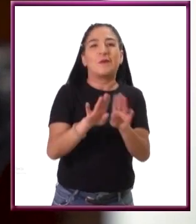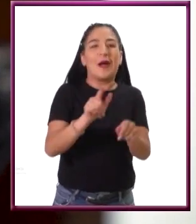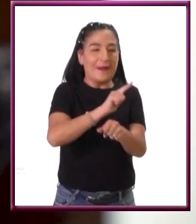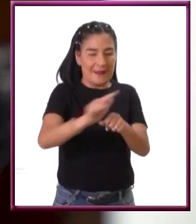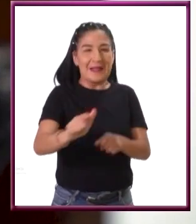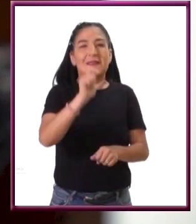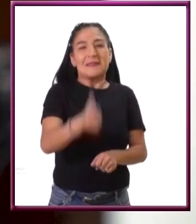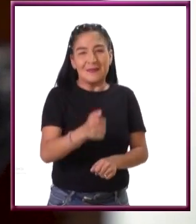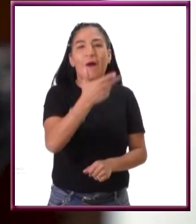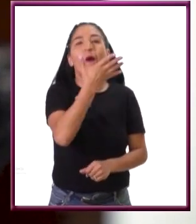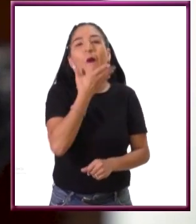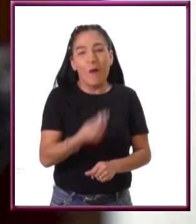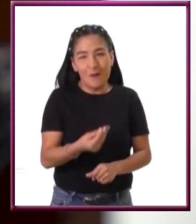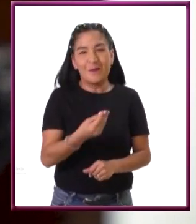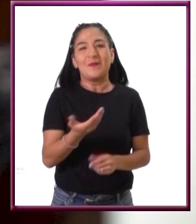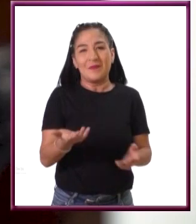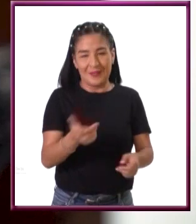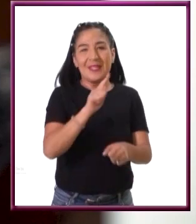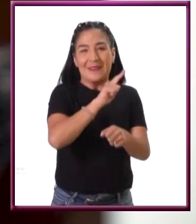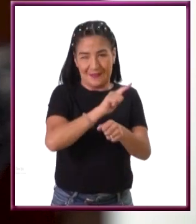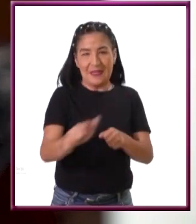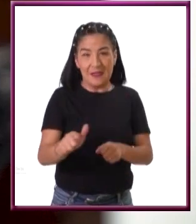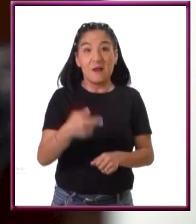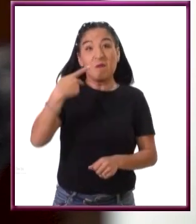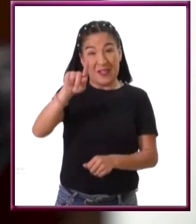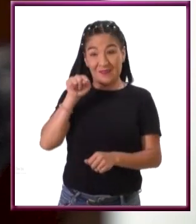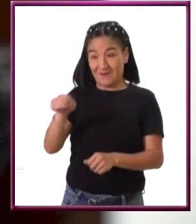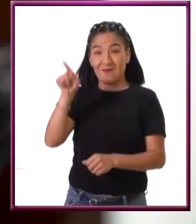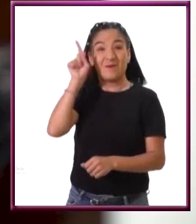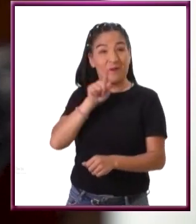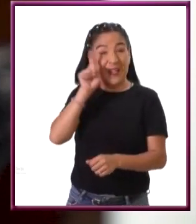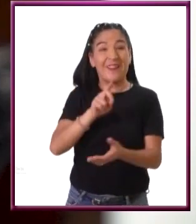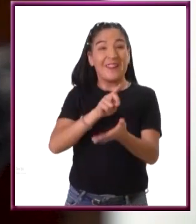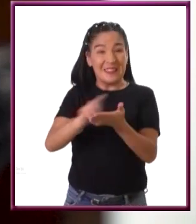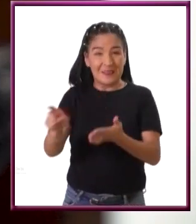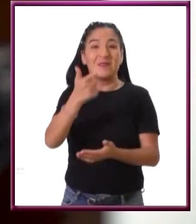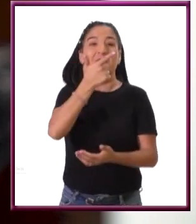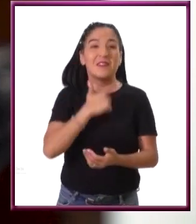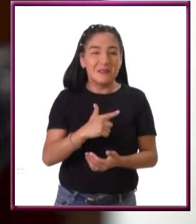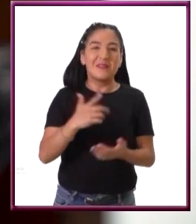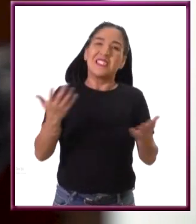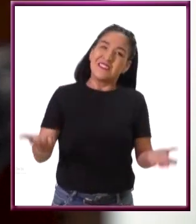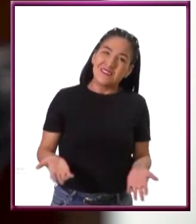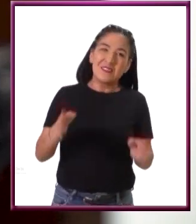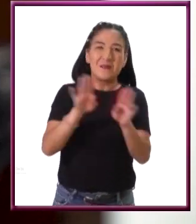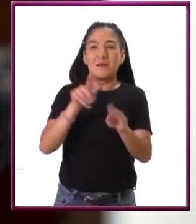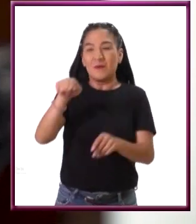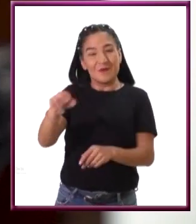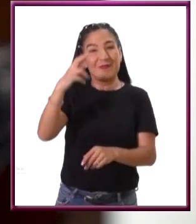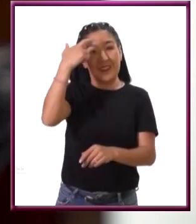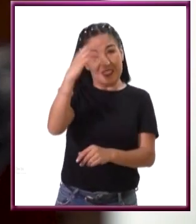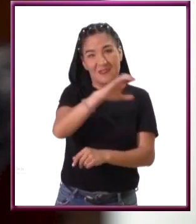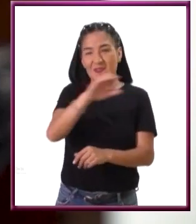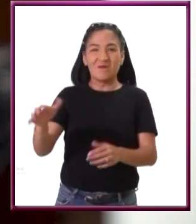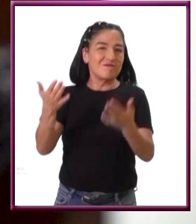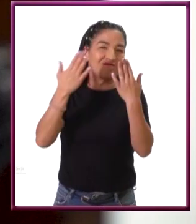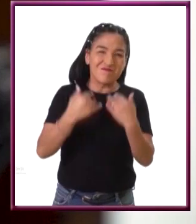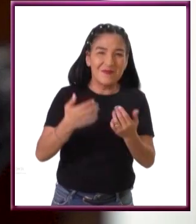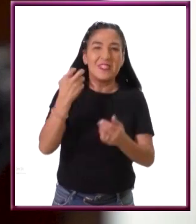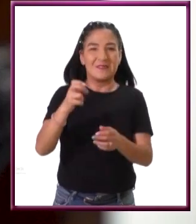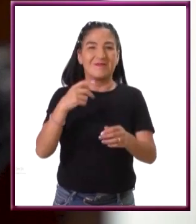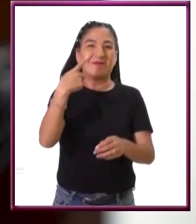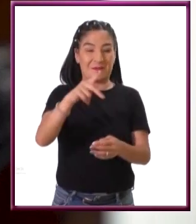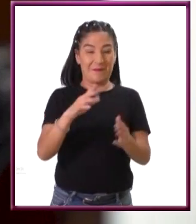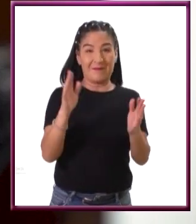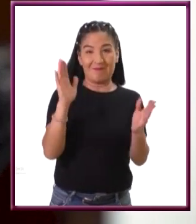los gays como tal, de los hombres homosexuales. Sin embargo, los derechos de las mujeres lesbianas no están igualmente reconocidos. Es decir,